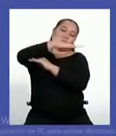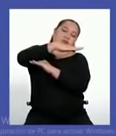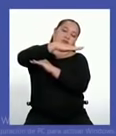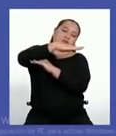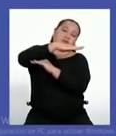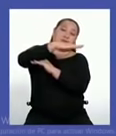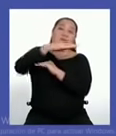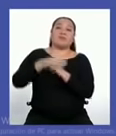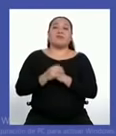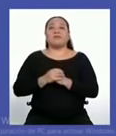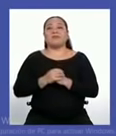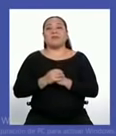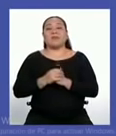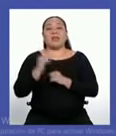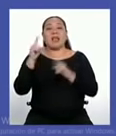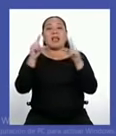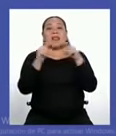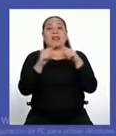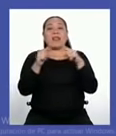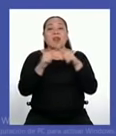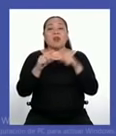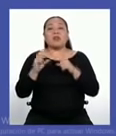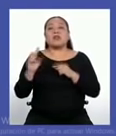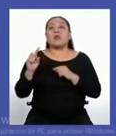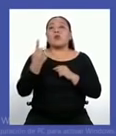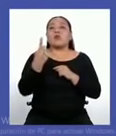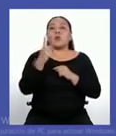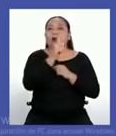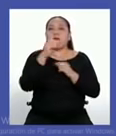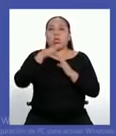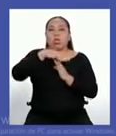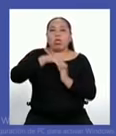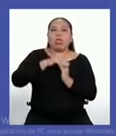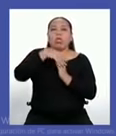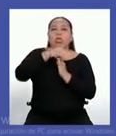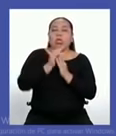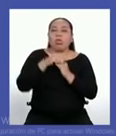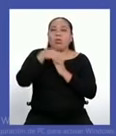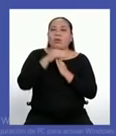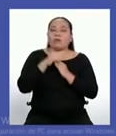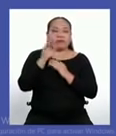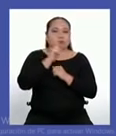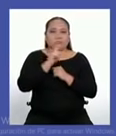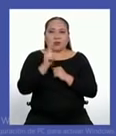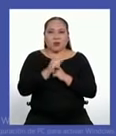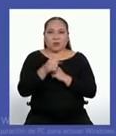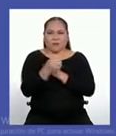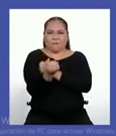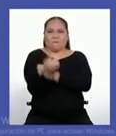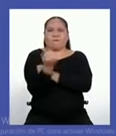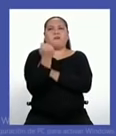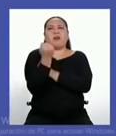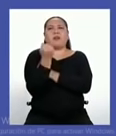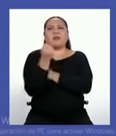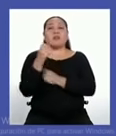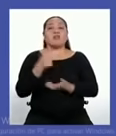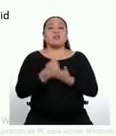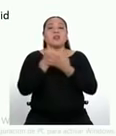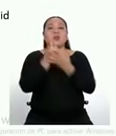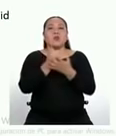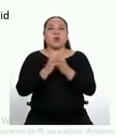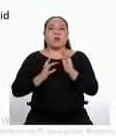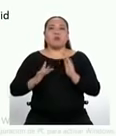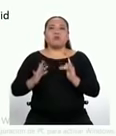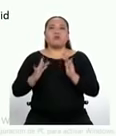El triángulo es el único polígono que no se deforma. Al ser el más resistente, nos ha retado a llegar también cada vez más